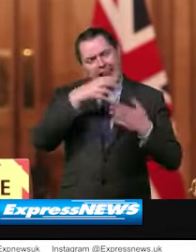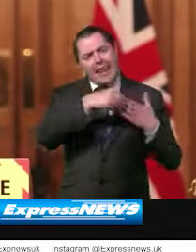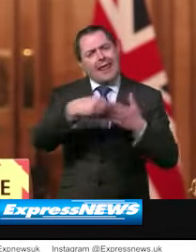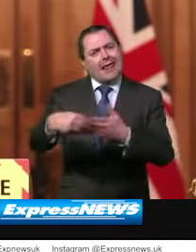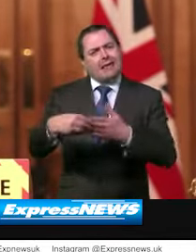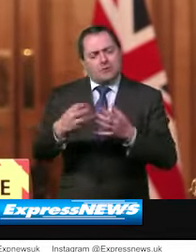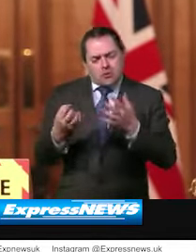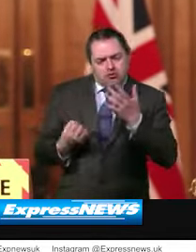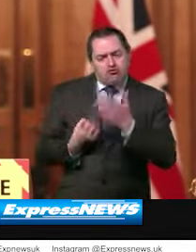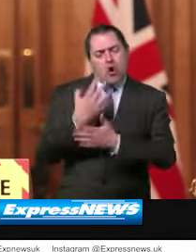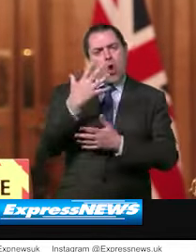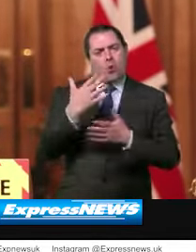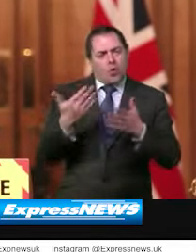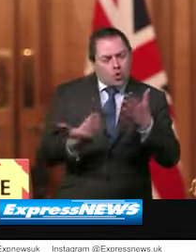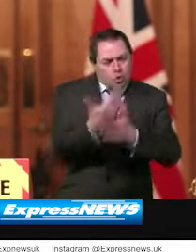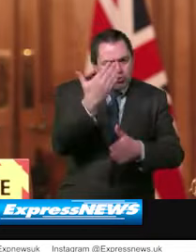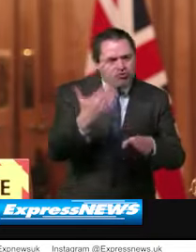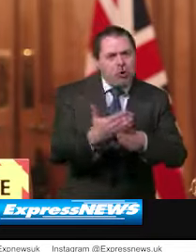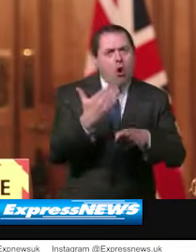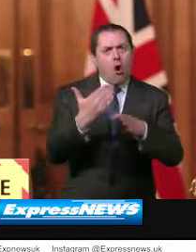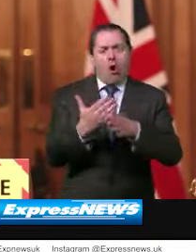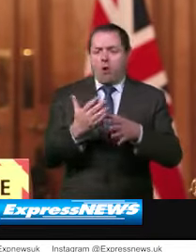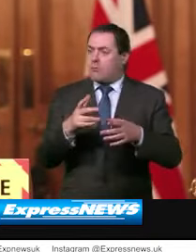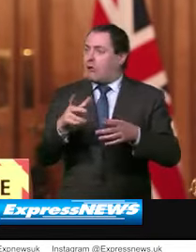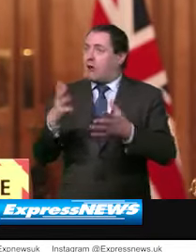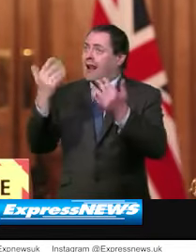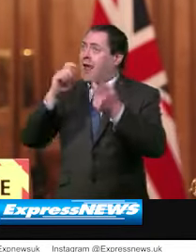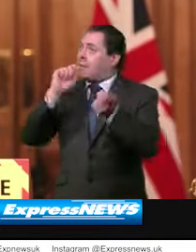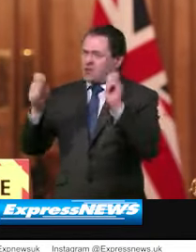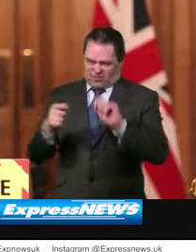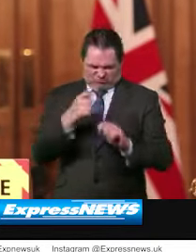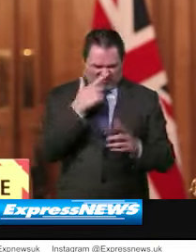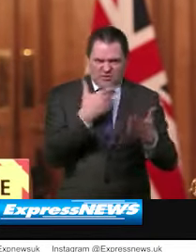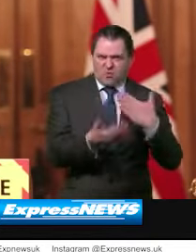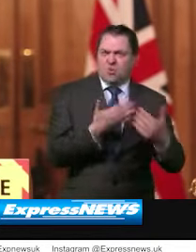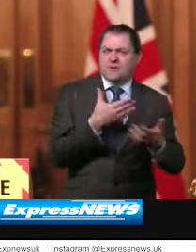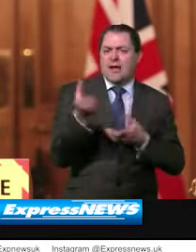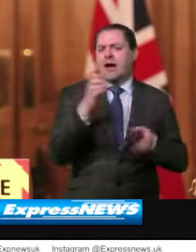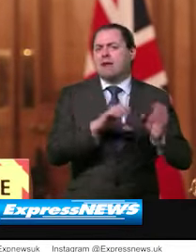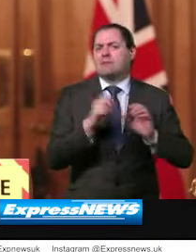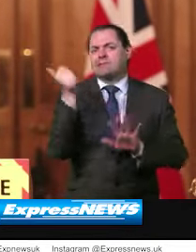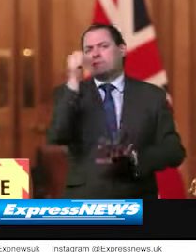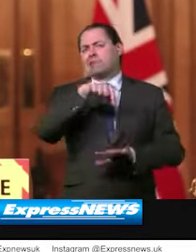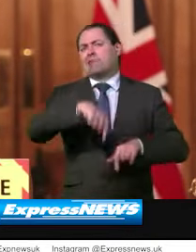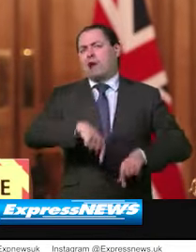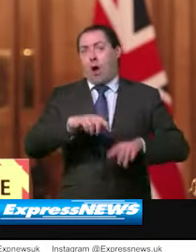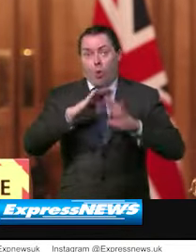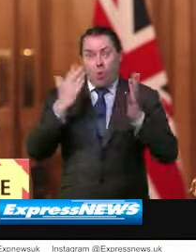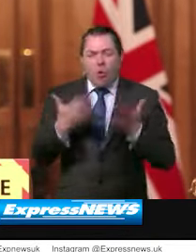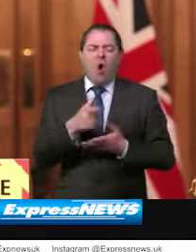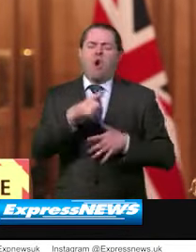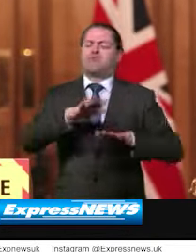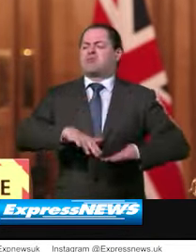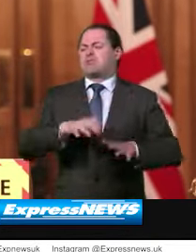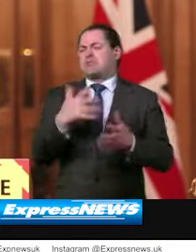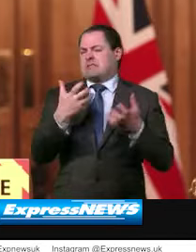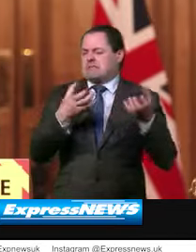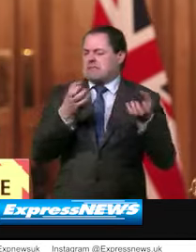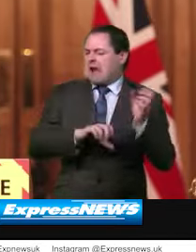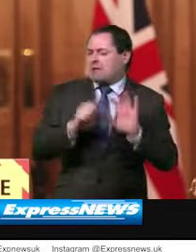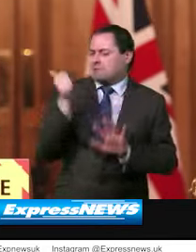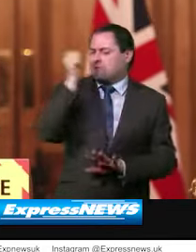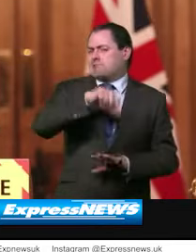de la lucha contra el cambio climático somos conocidos en todo el mundo como el mejor lugar para invertir y hacer negocios